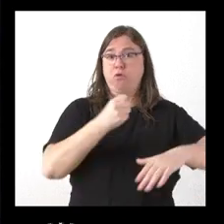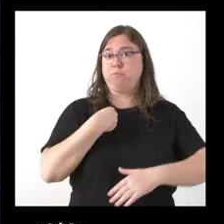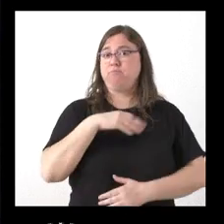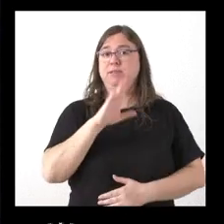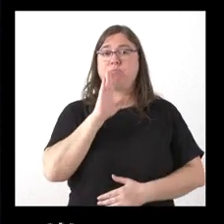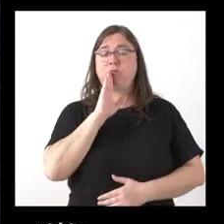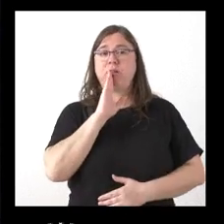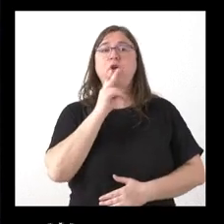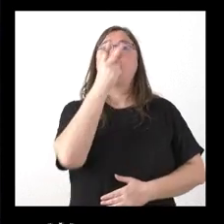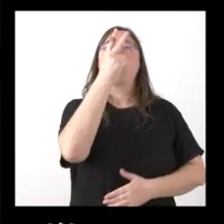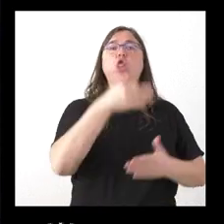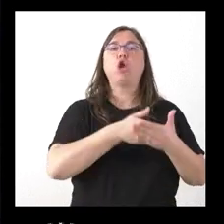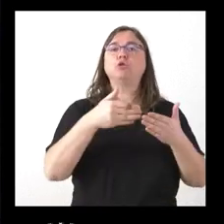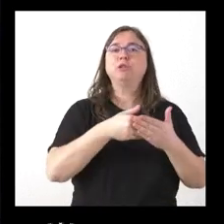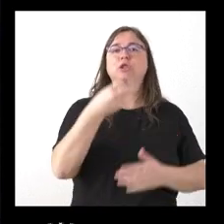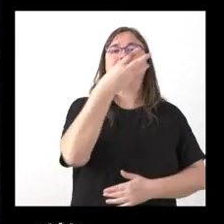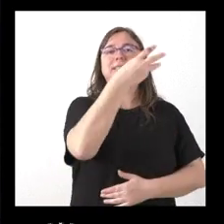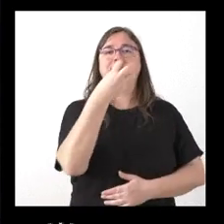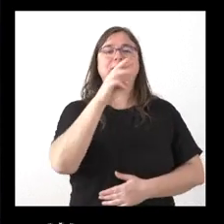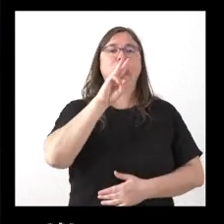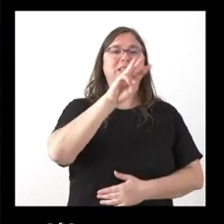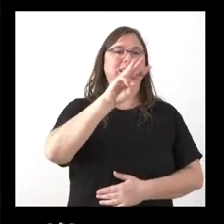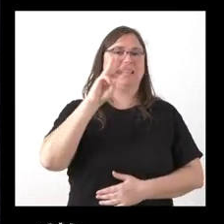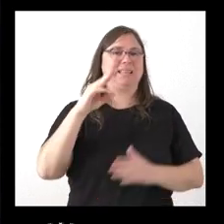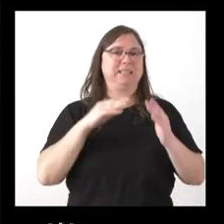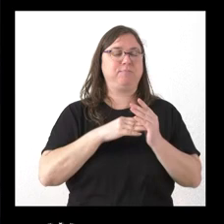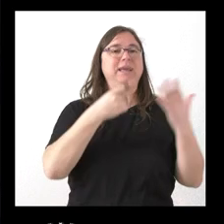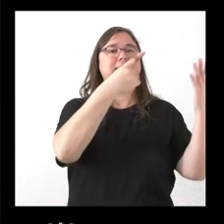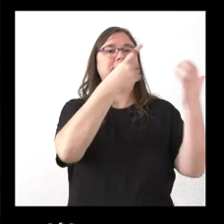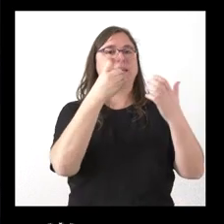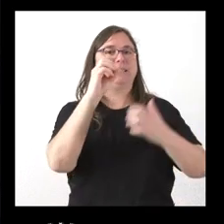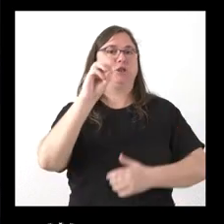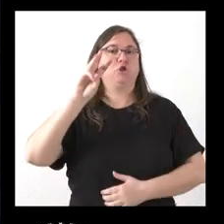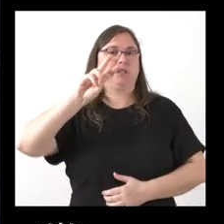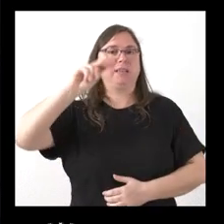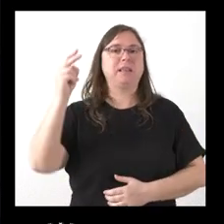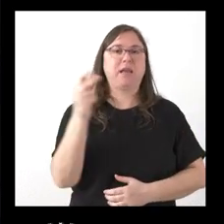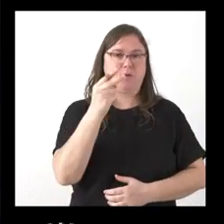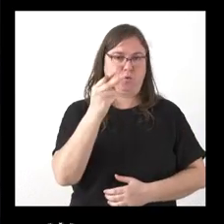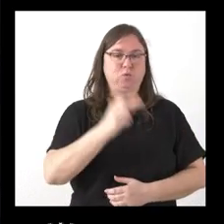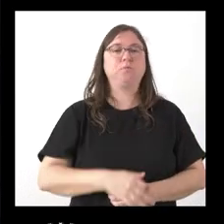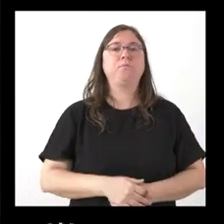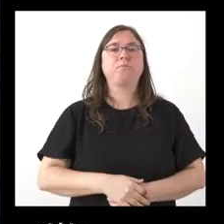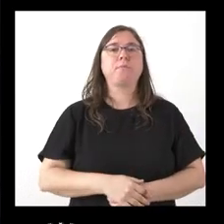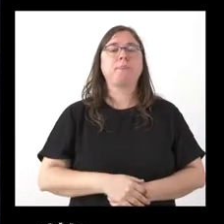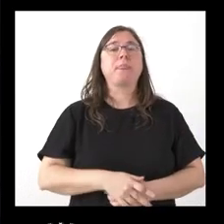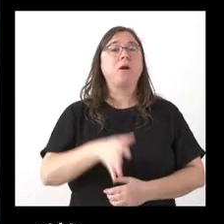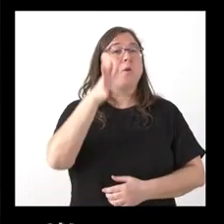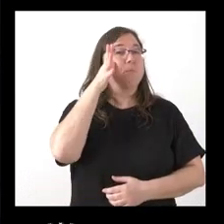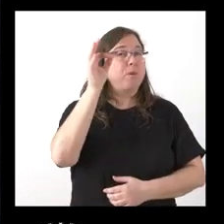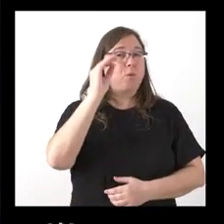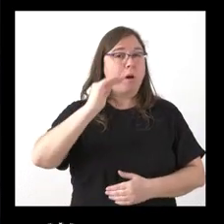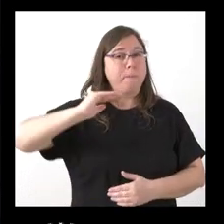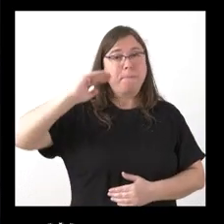referir de 2 millones 333.603 euros el municipio que menos